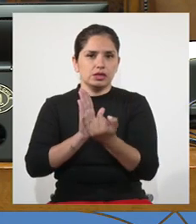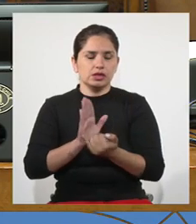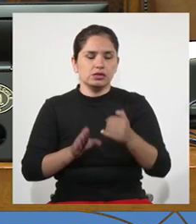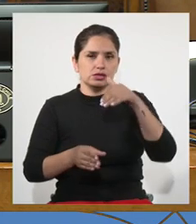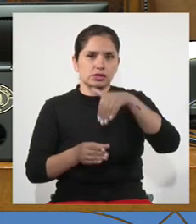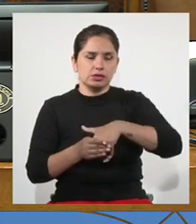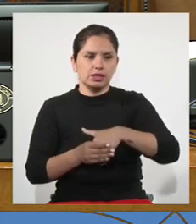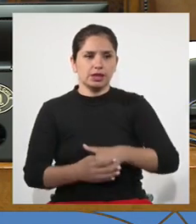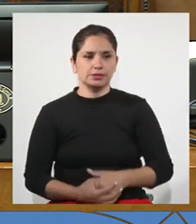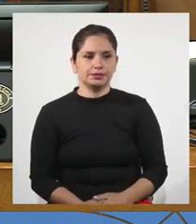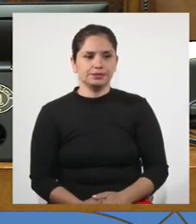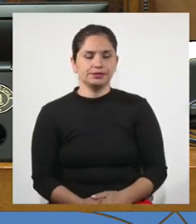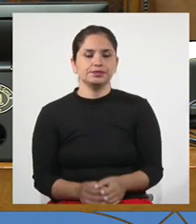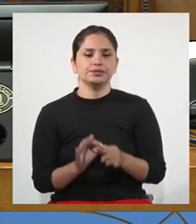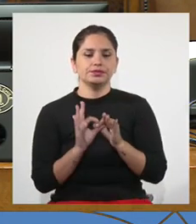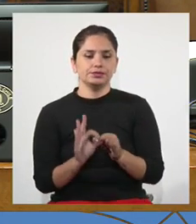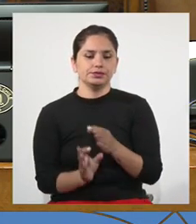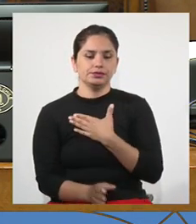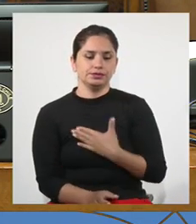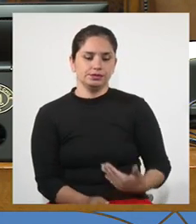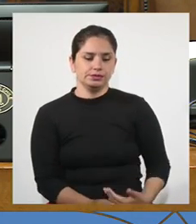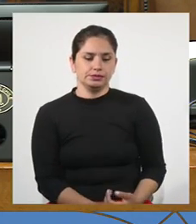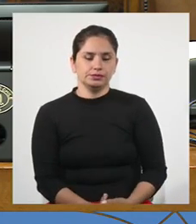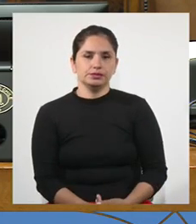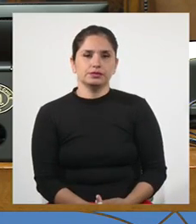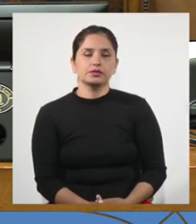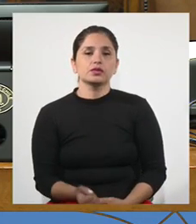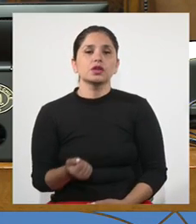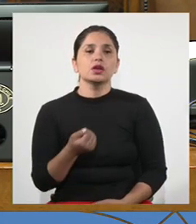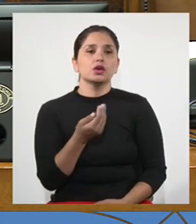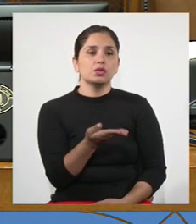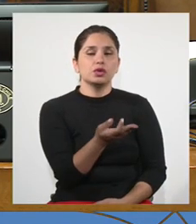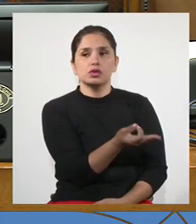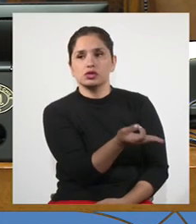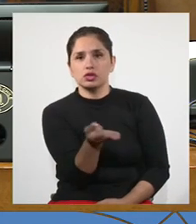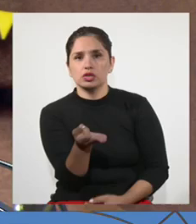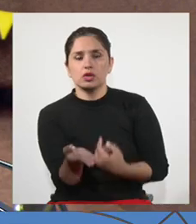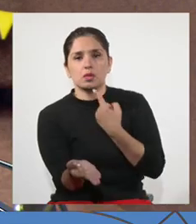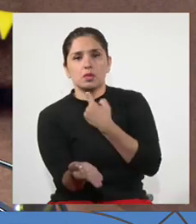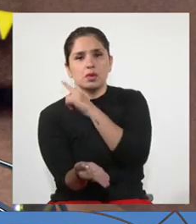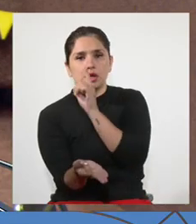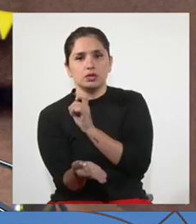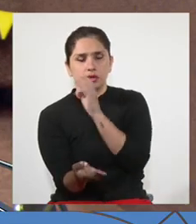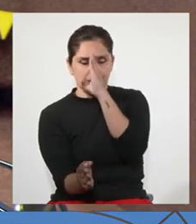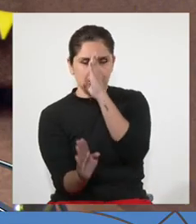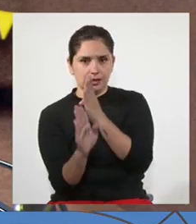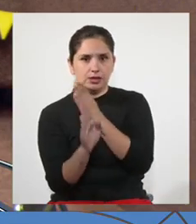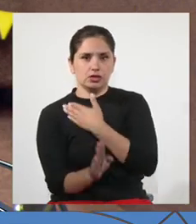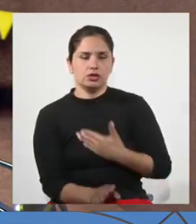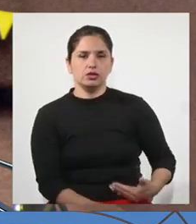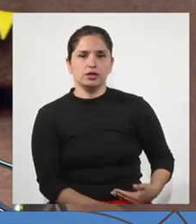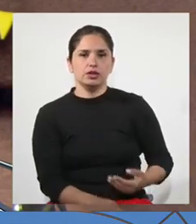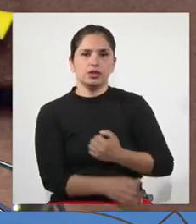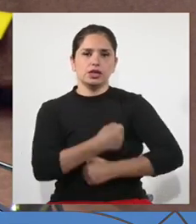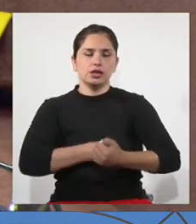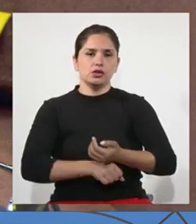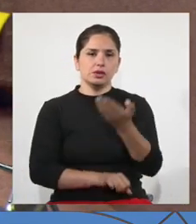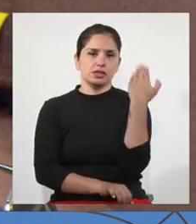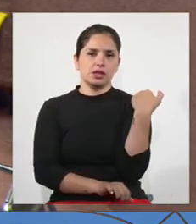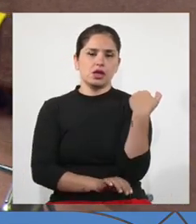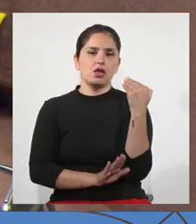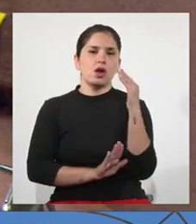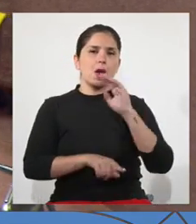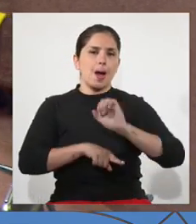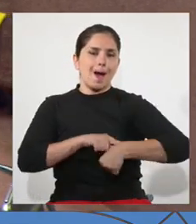Senadora. Gracias, presidente, y por su intermedio, preguntar directamente al Ejecutivo. El año pasado aprobamos el Estatuto para